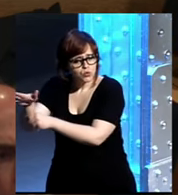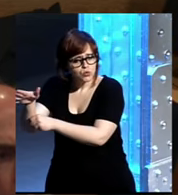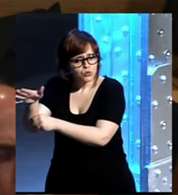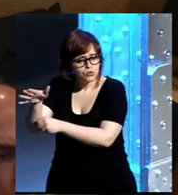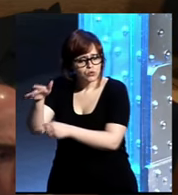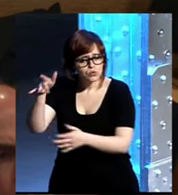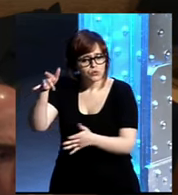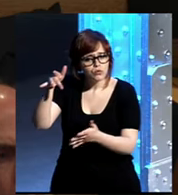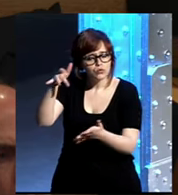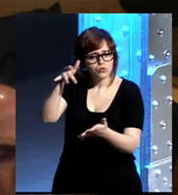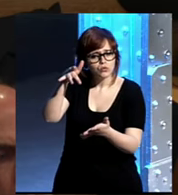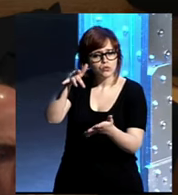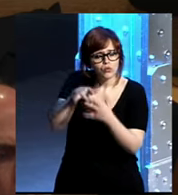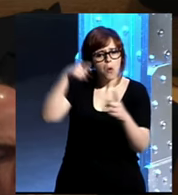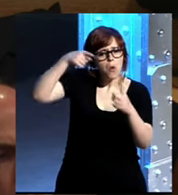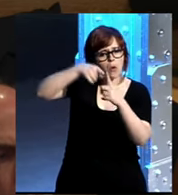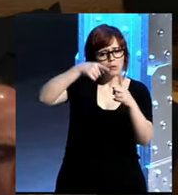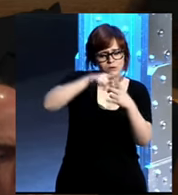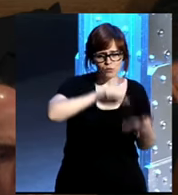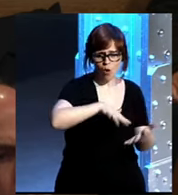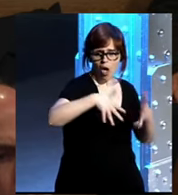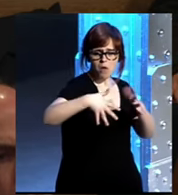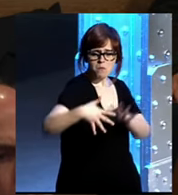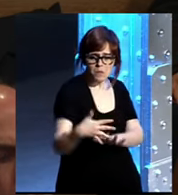inclusivos basados en TIC. Gracias.